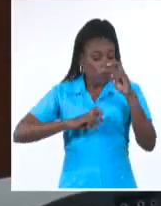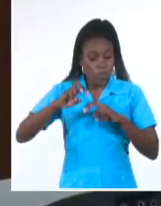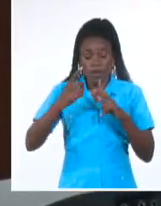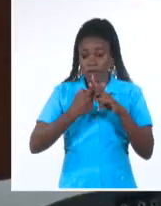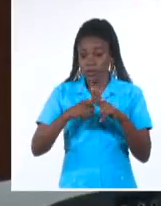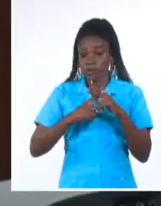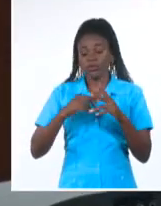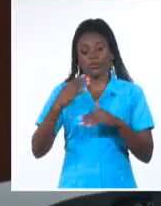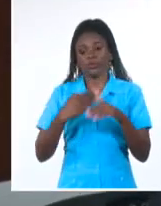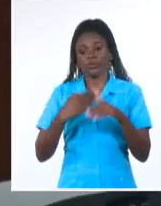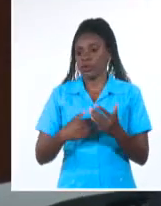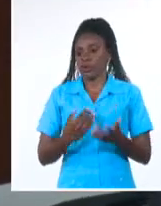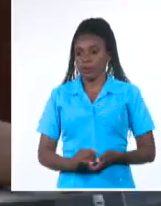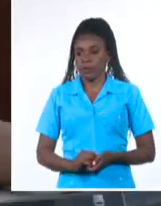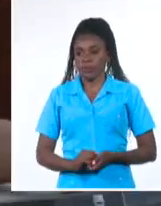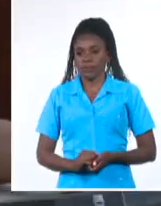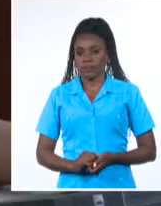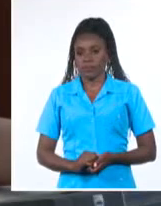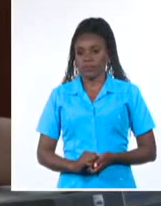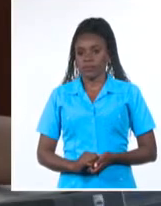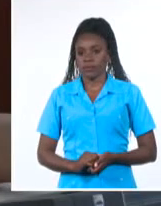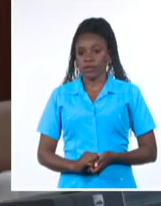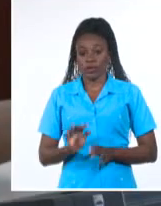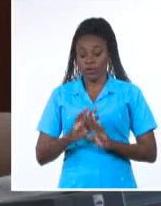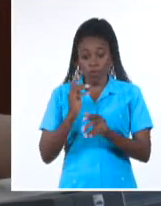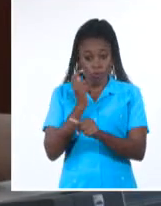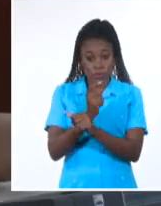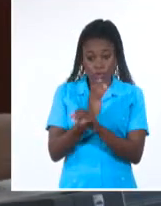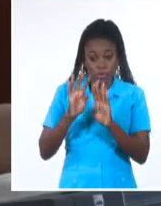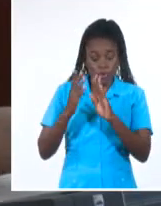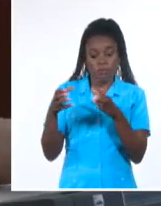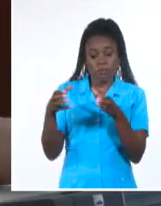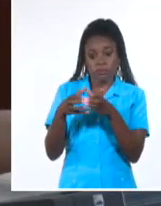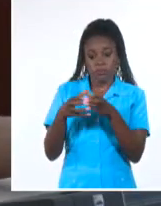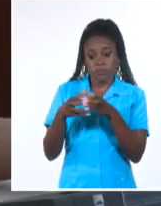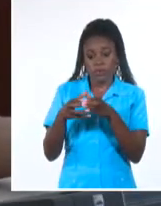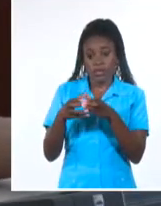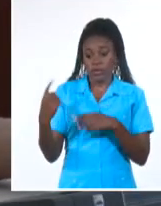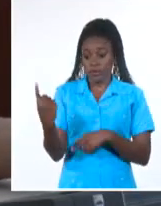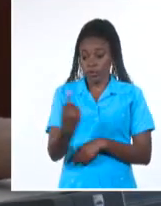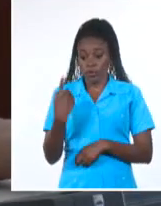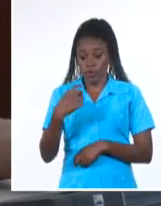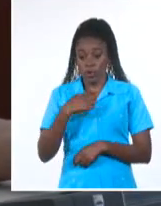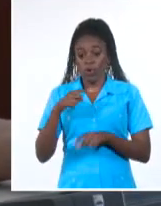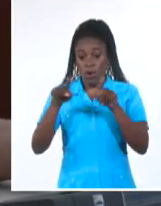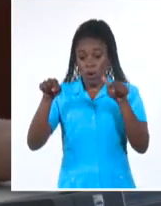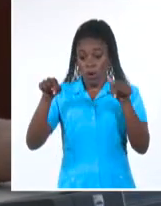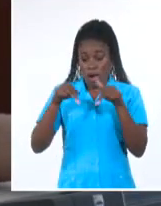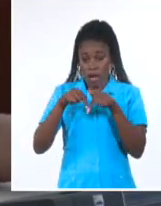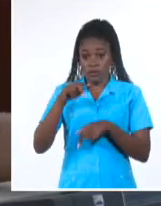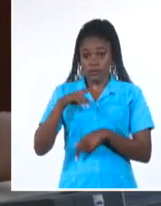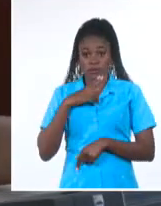a los problemas, con el concurso de todos unidos, porque tenemos hoy embalses que están subutilizados,